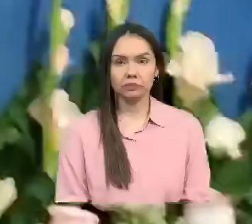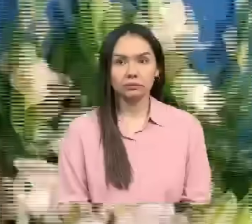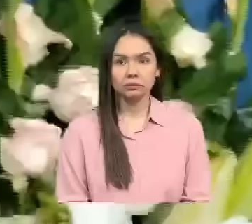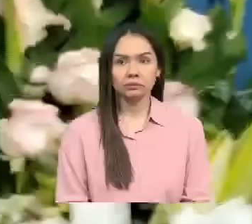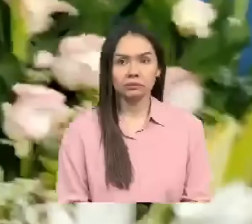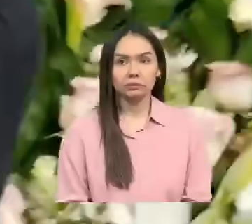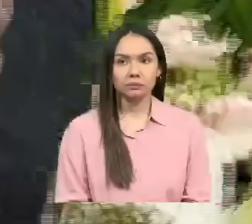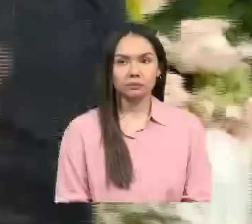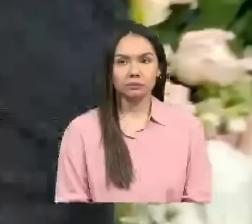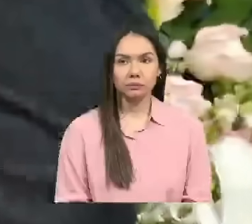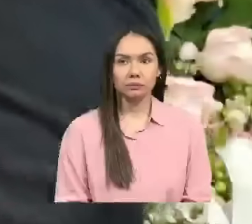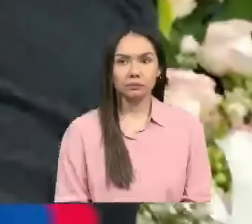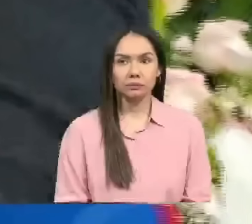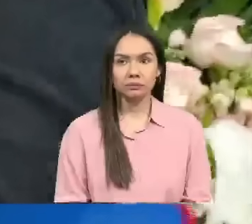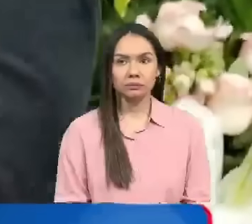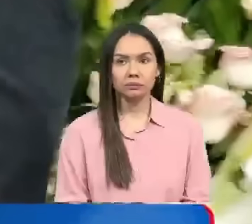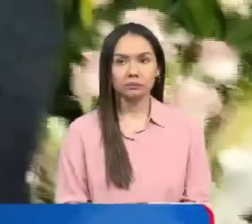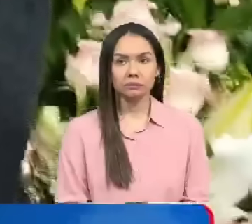Déjenos